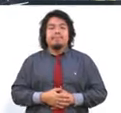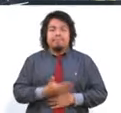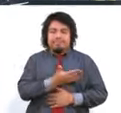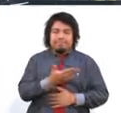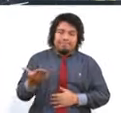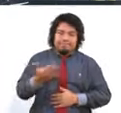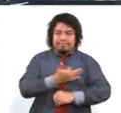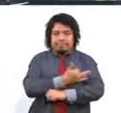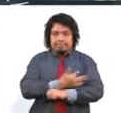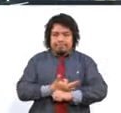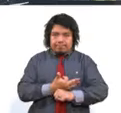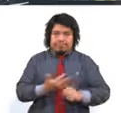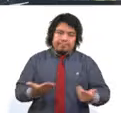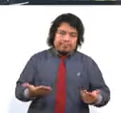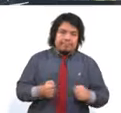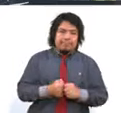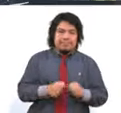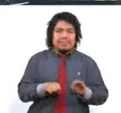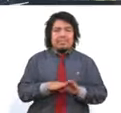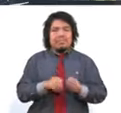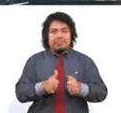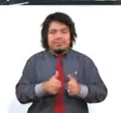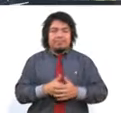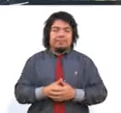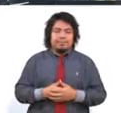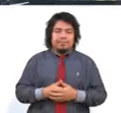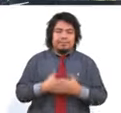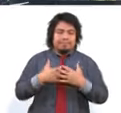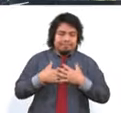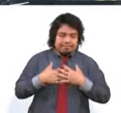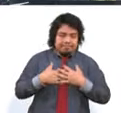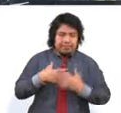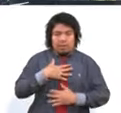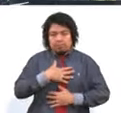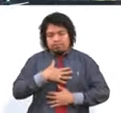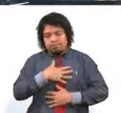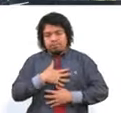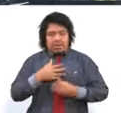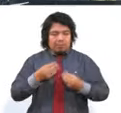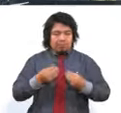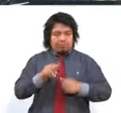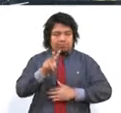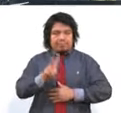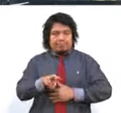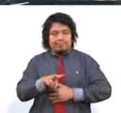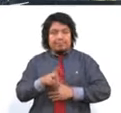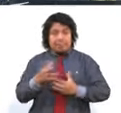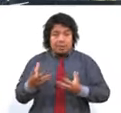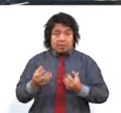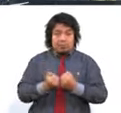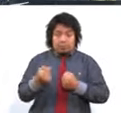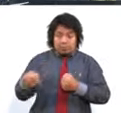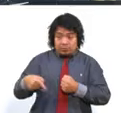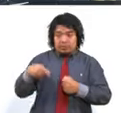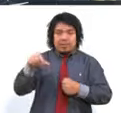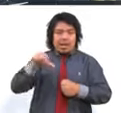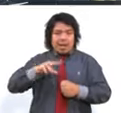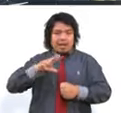Muy buenas tardes, tengan todas y todos ustedes. Me da mucho gusto acudir a